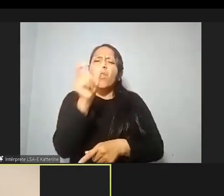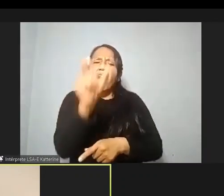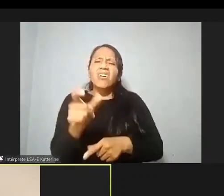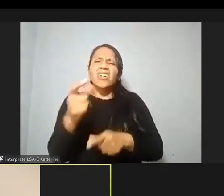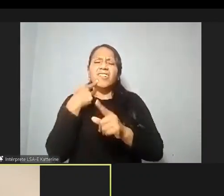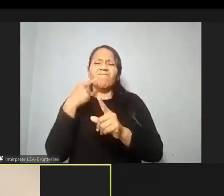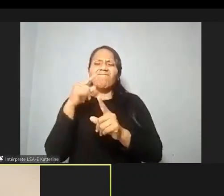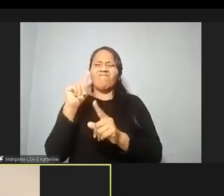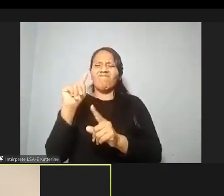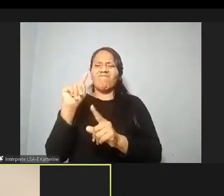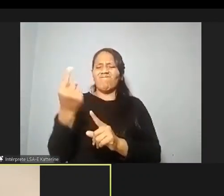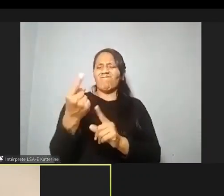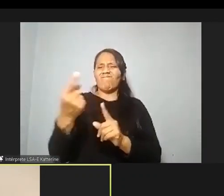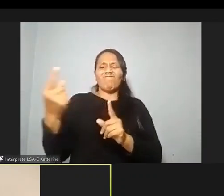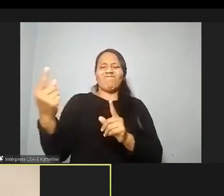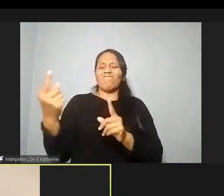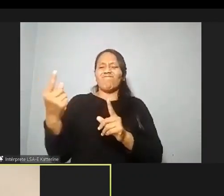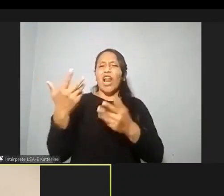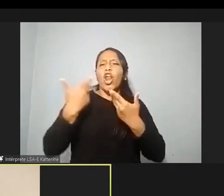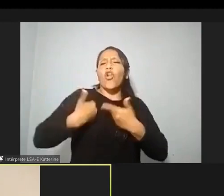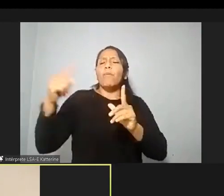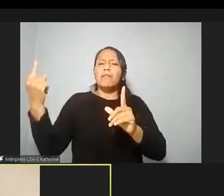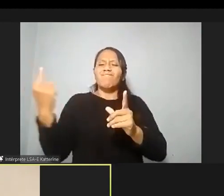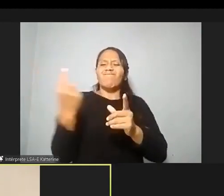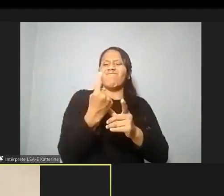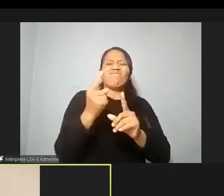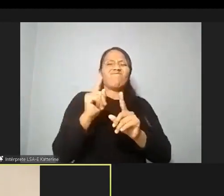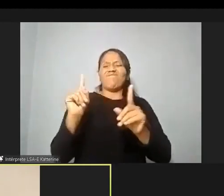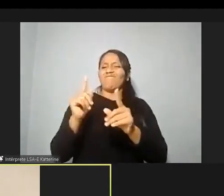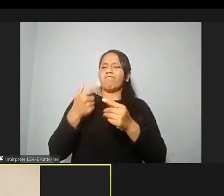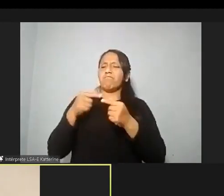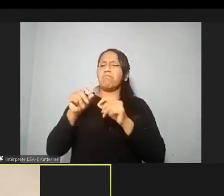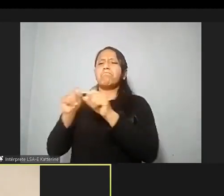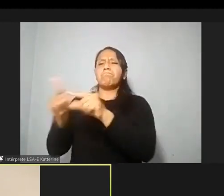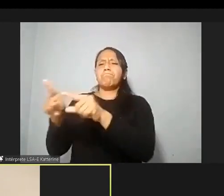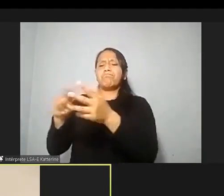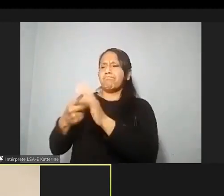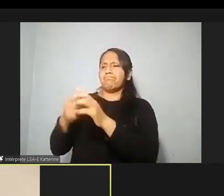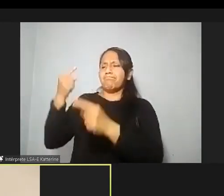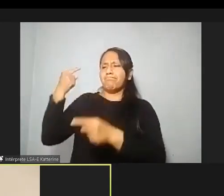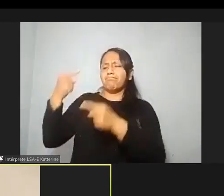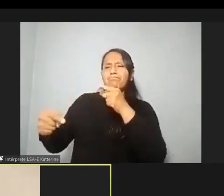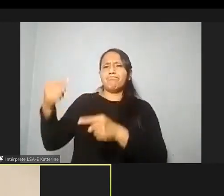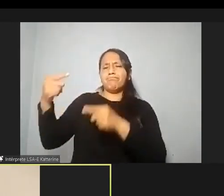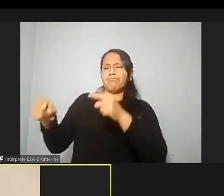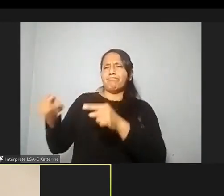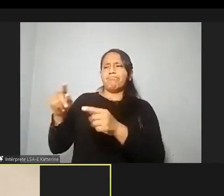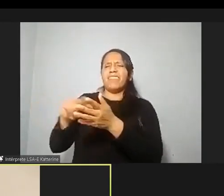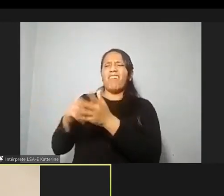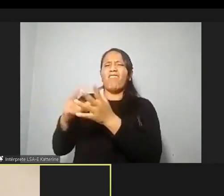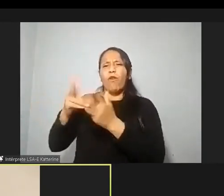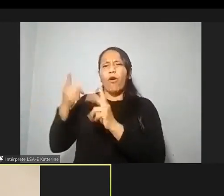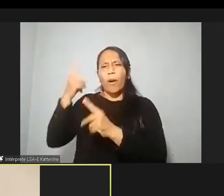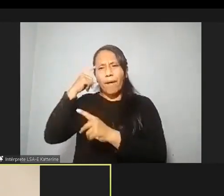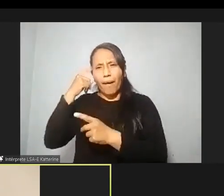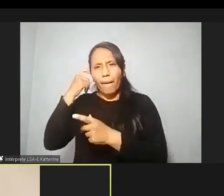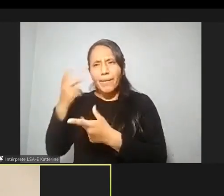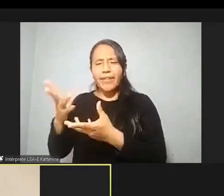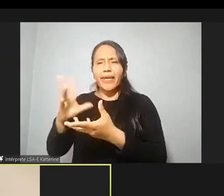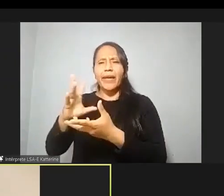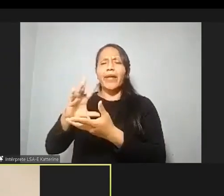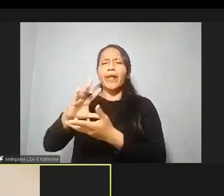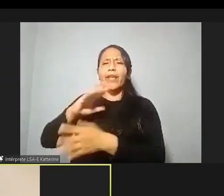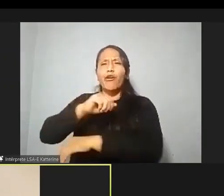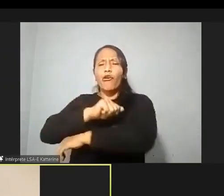los parámetros normativistas, problematizando sus diferentes formas de aprender y comportarse,